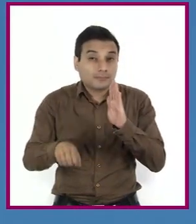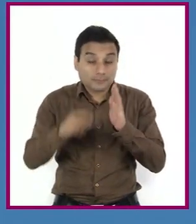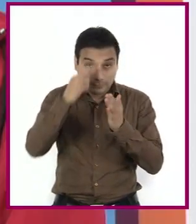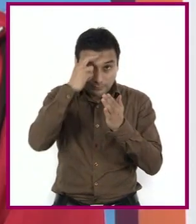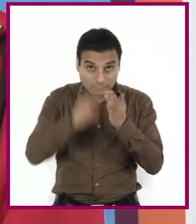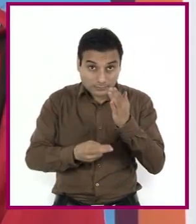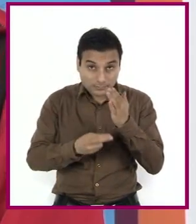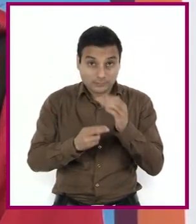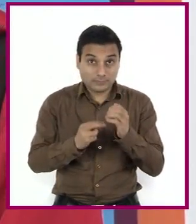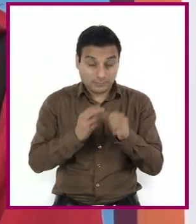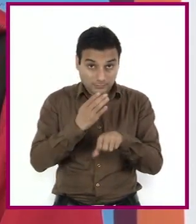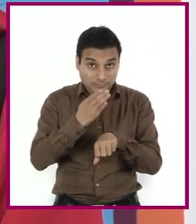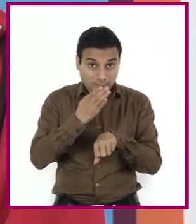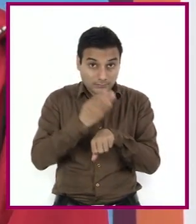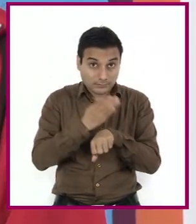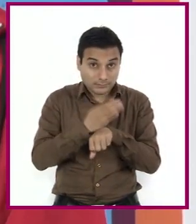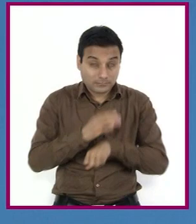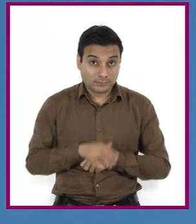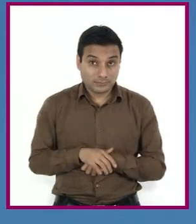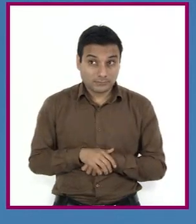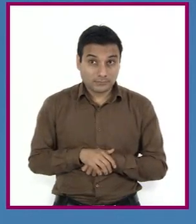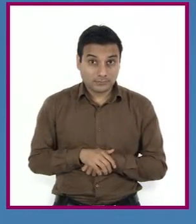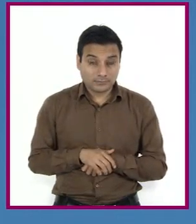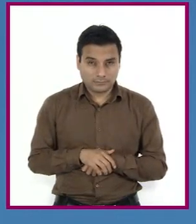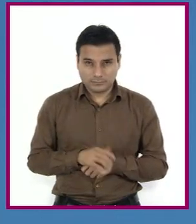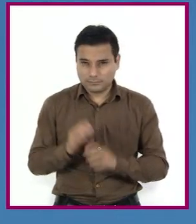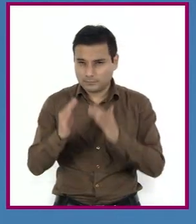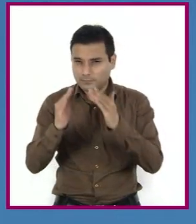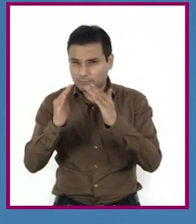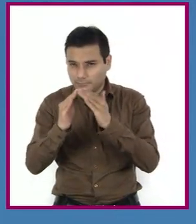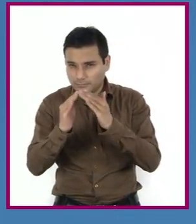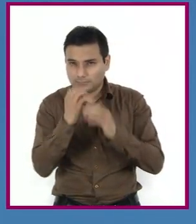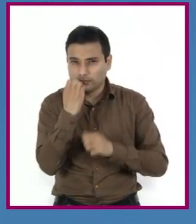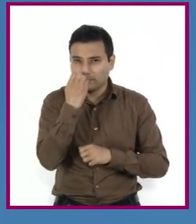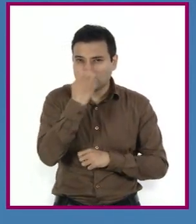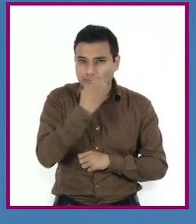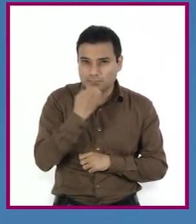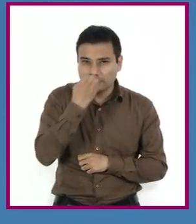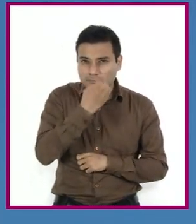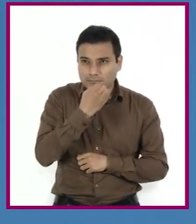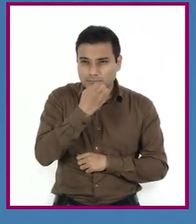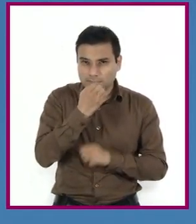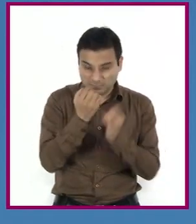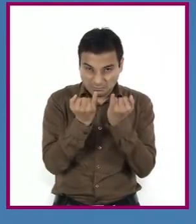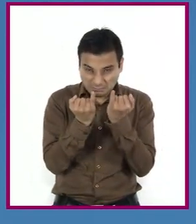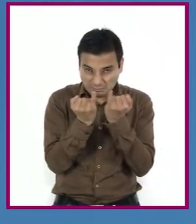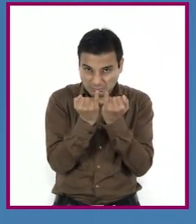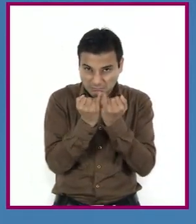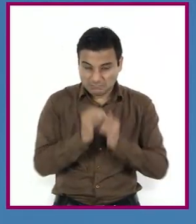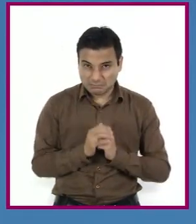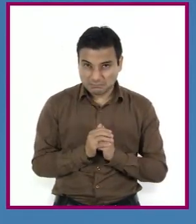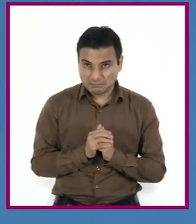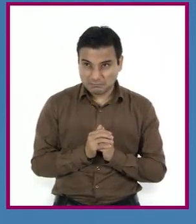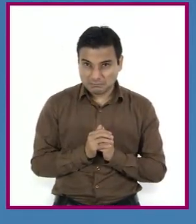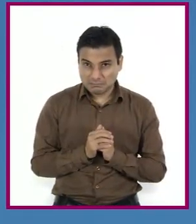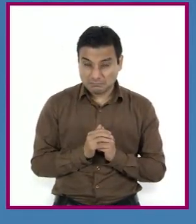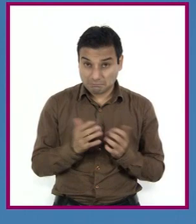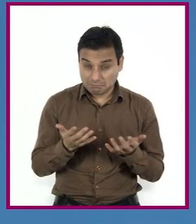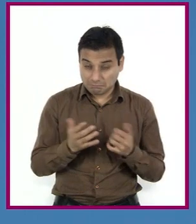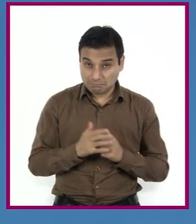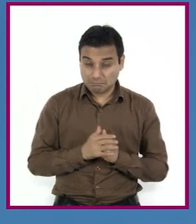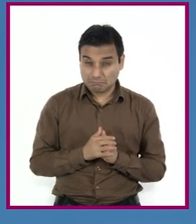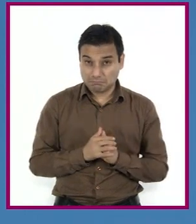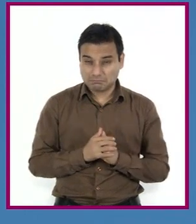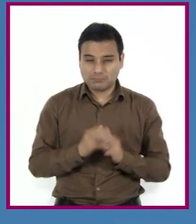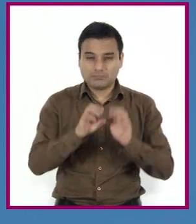regla? ¿Son las mismas sanciones que suceden en sus hogares? Las sanciones se acumulan, es decir,